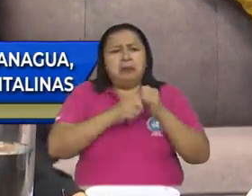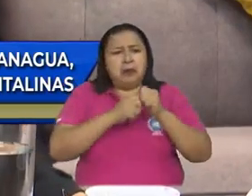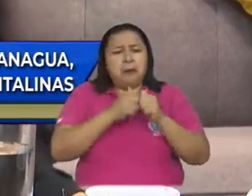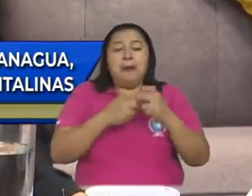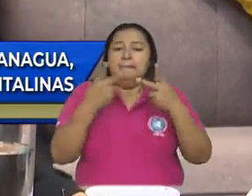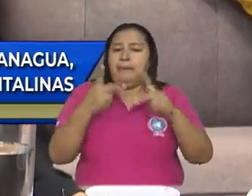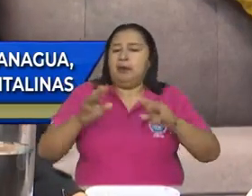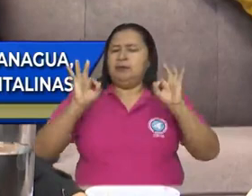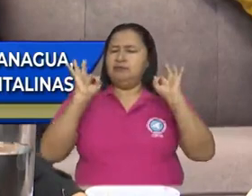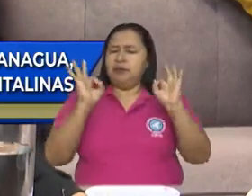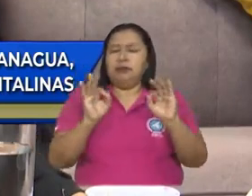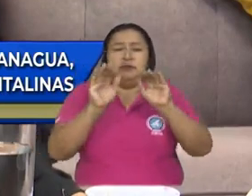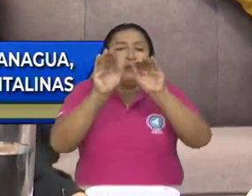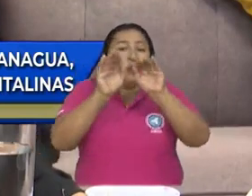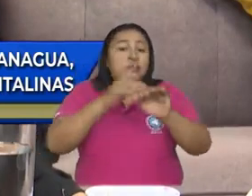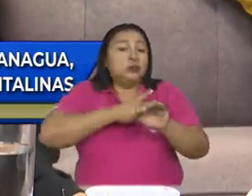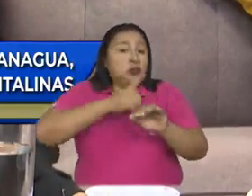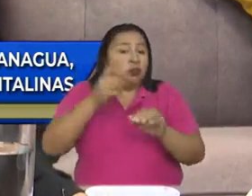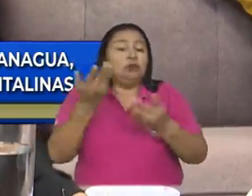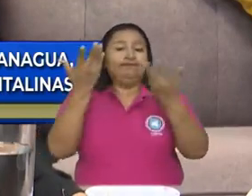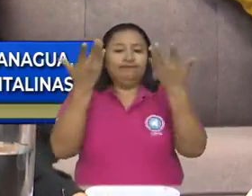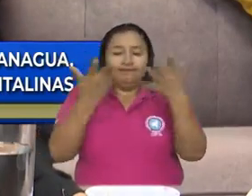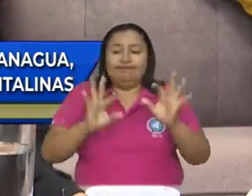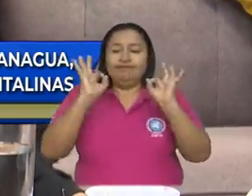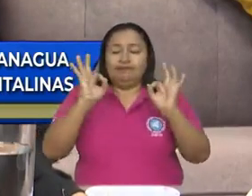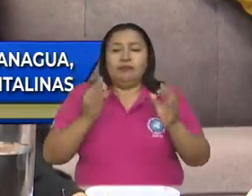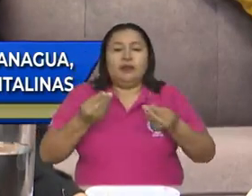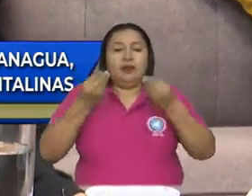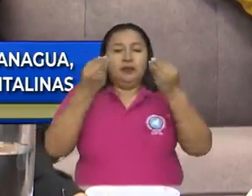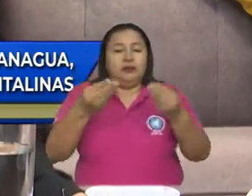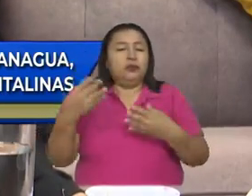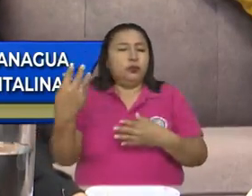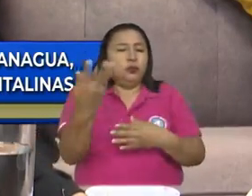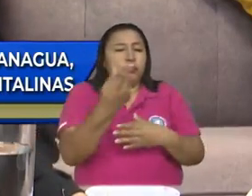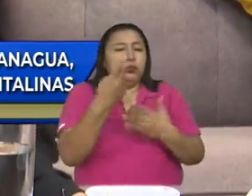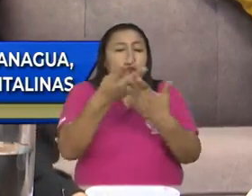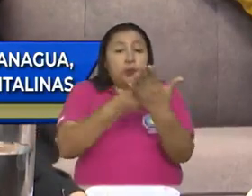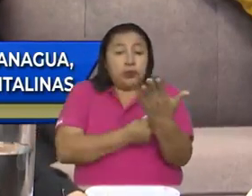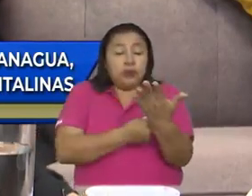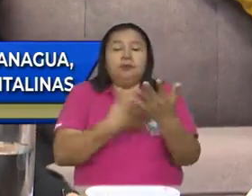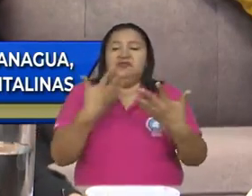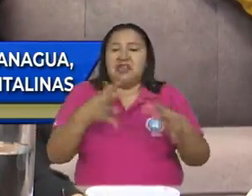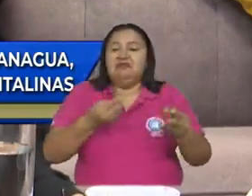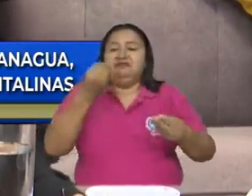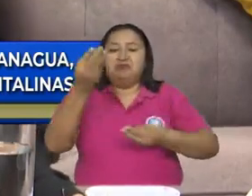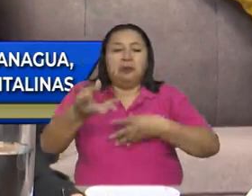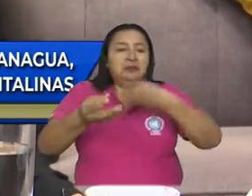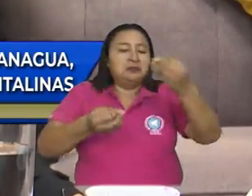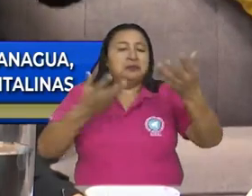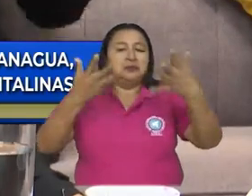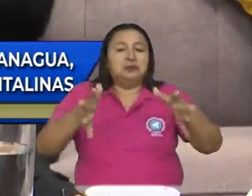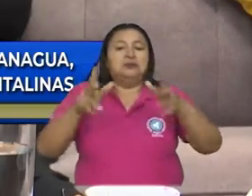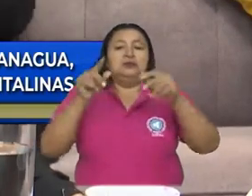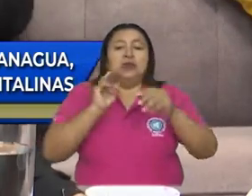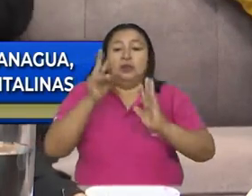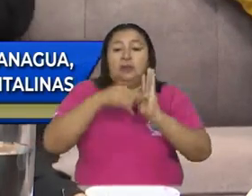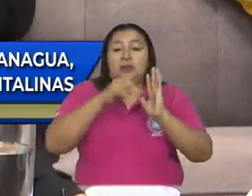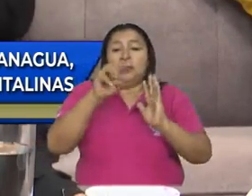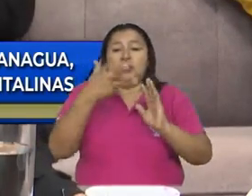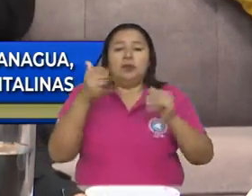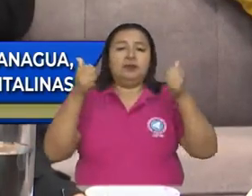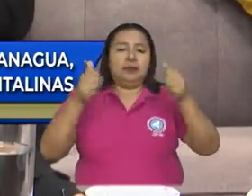muy bendecido por Dios, porque logramos entregar todos los proyectos que nosotros teníamos planificado para el 2019 para